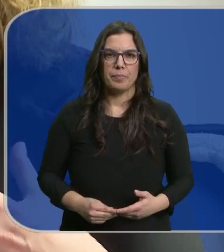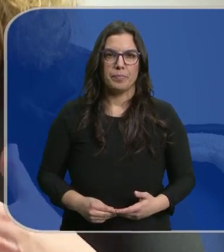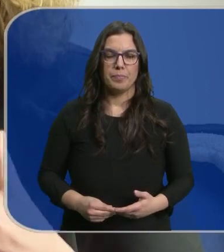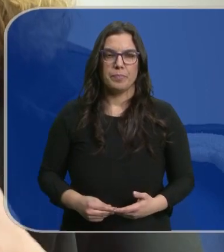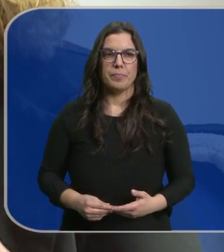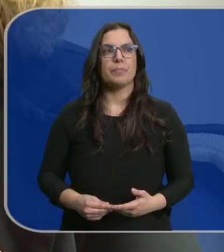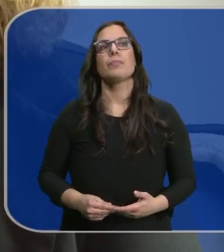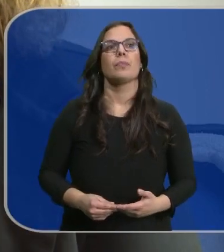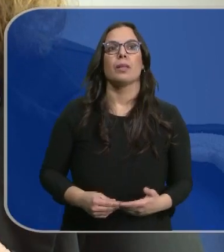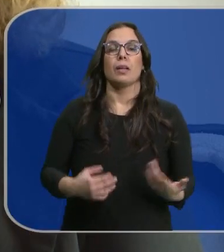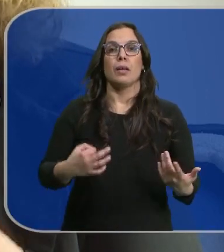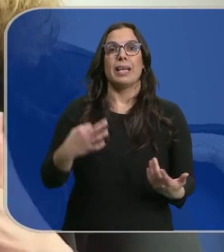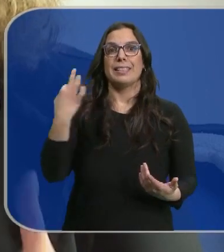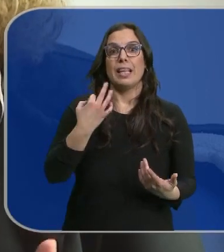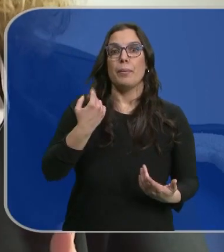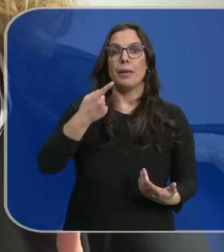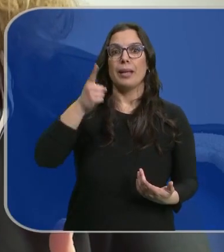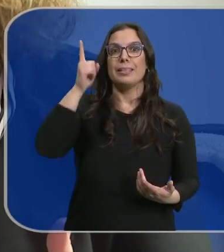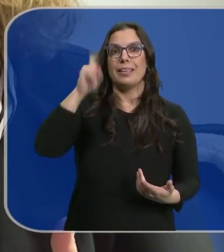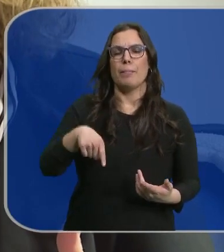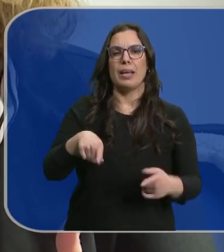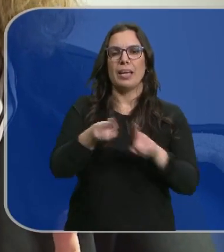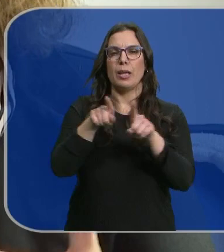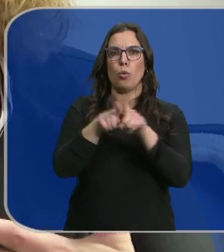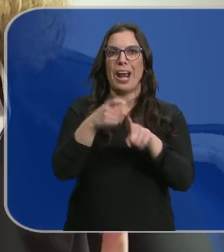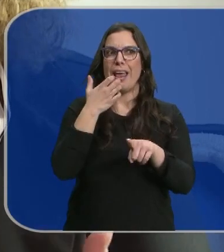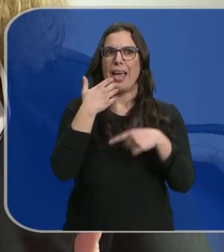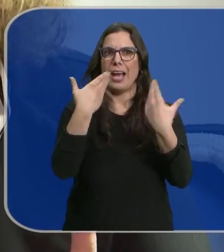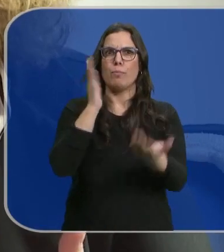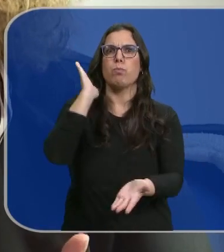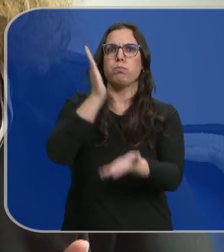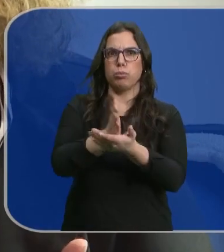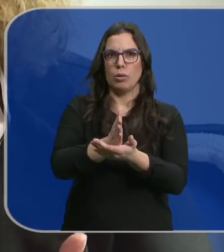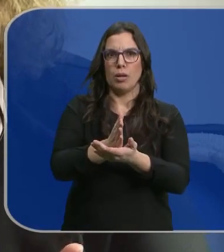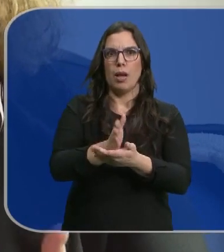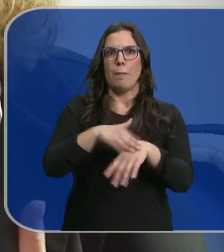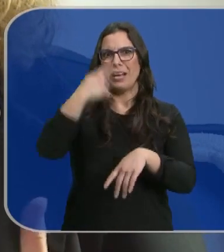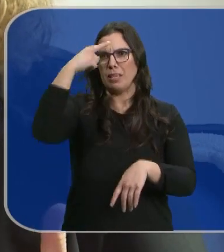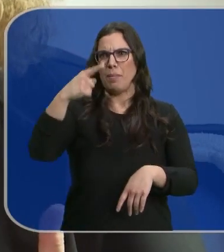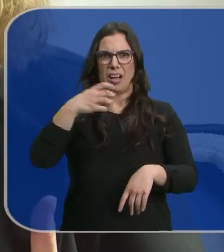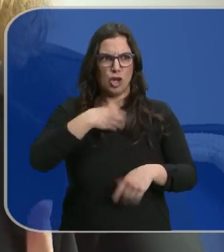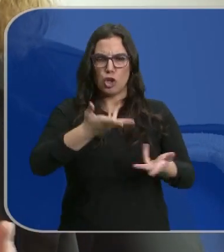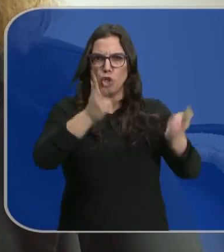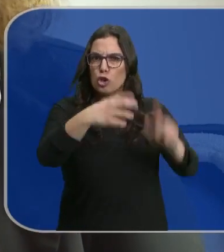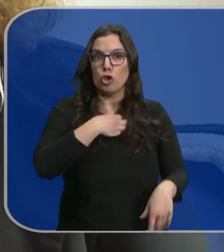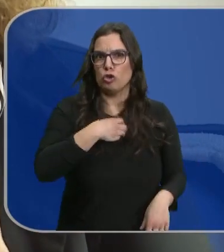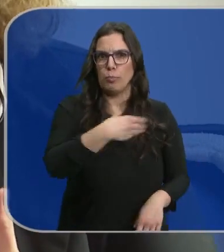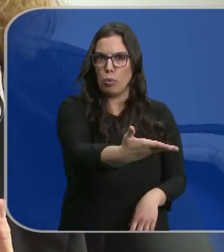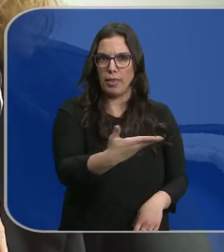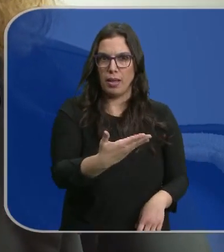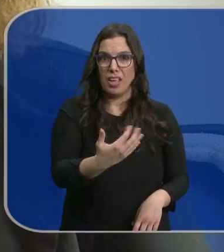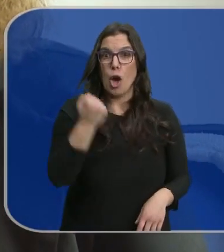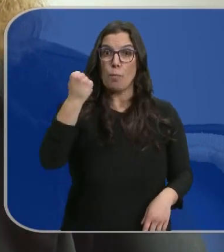Lo que tiene que ser ejemplar también es la punición. O sea, que se sepa que uno no puede entrar y hacer esto en los